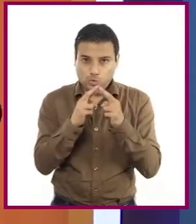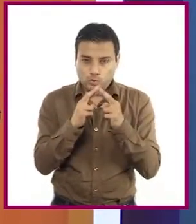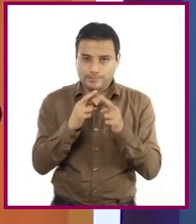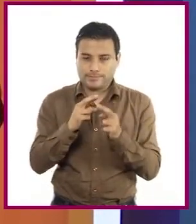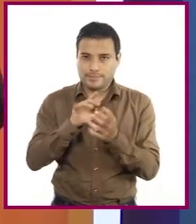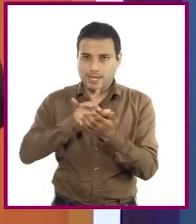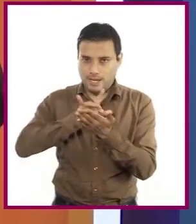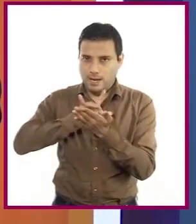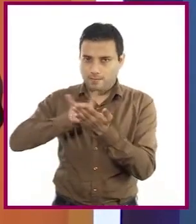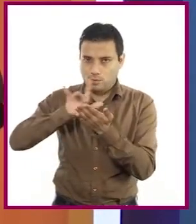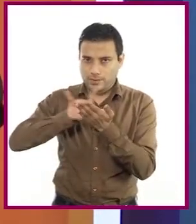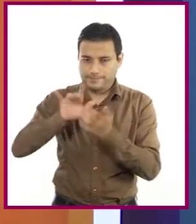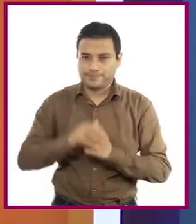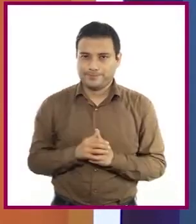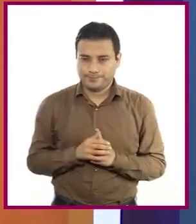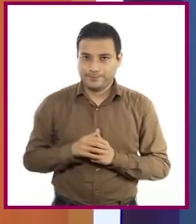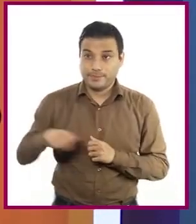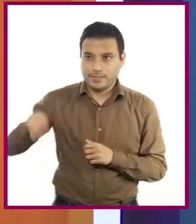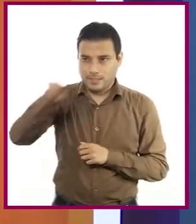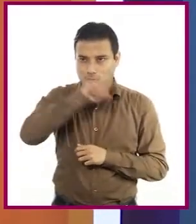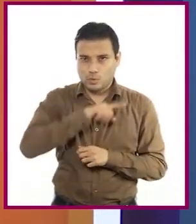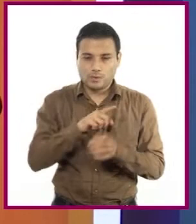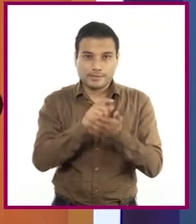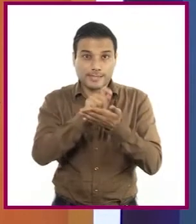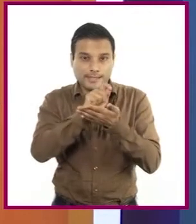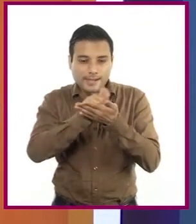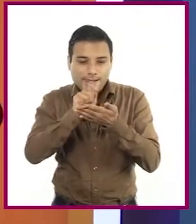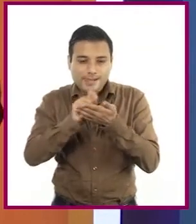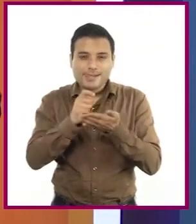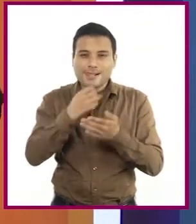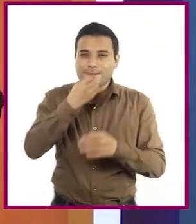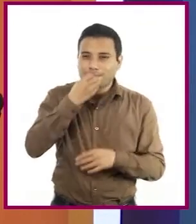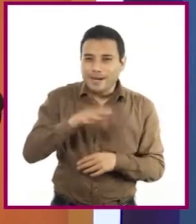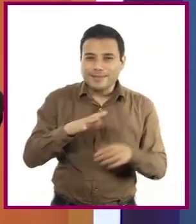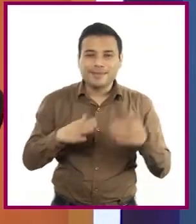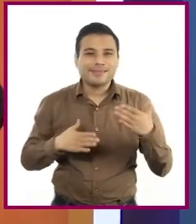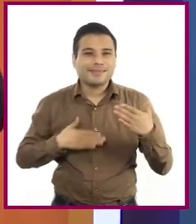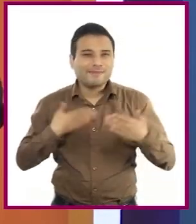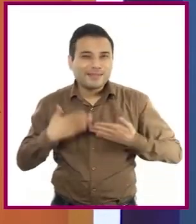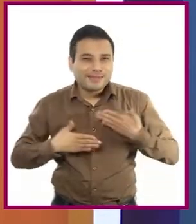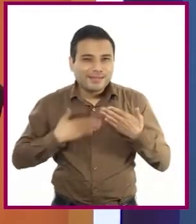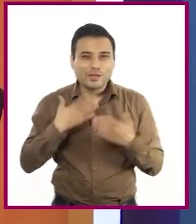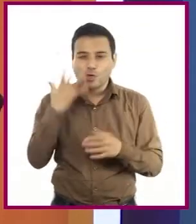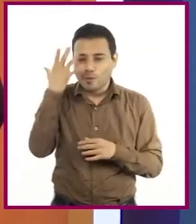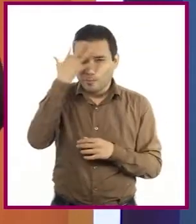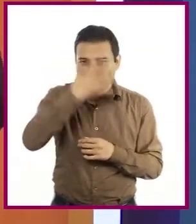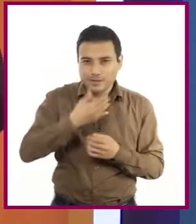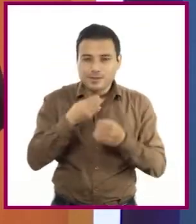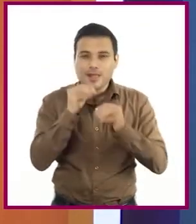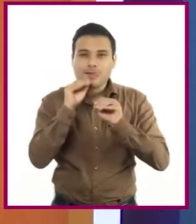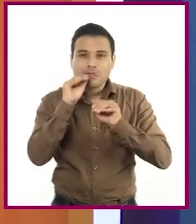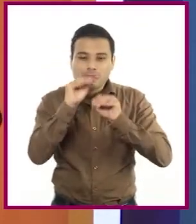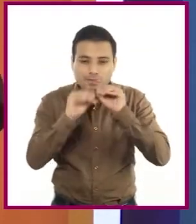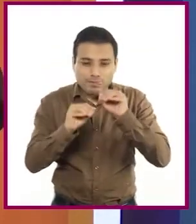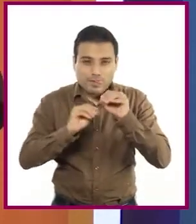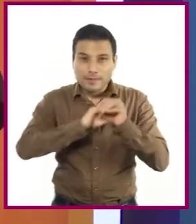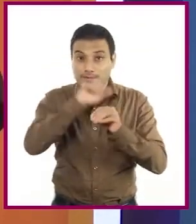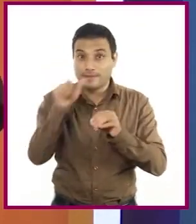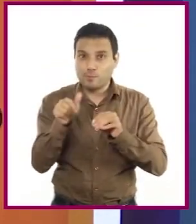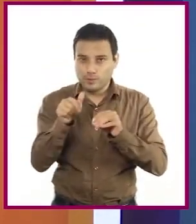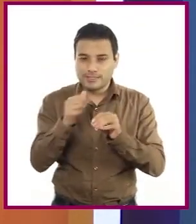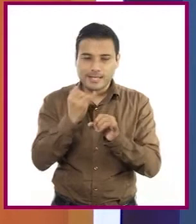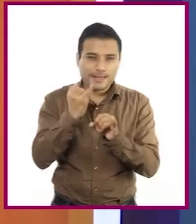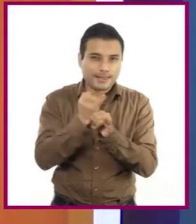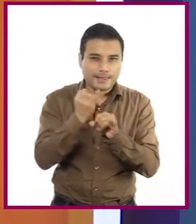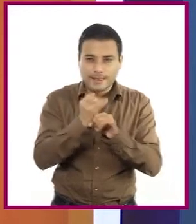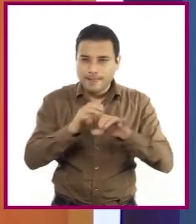asignaturas mencionadas, escribieron textos divertidos, elaboraron bellos diseños, pudieron digitalizar diseños